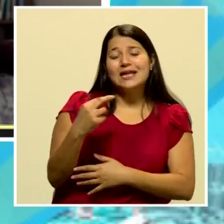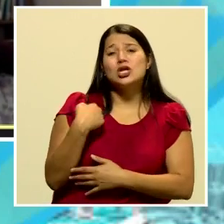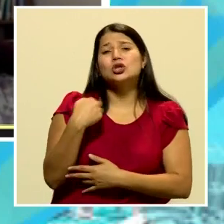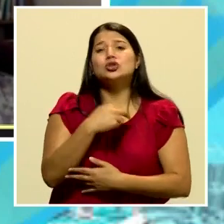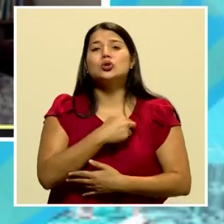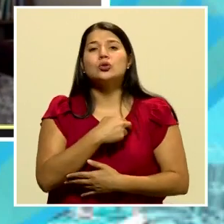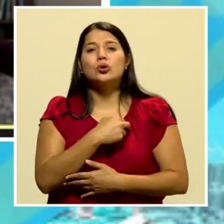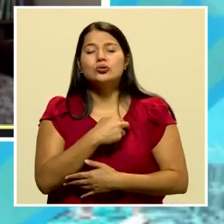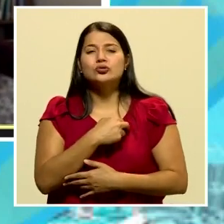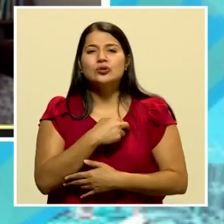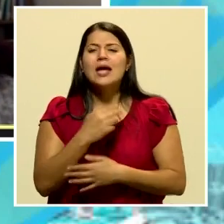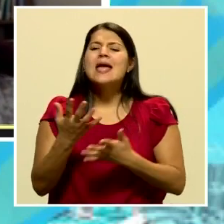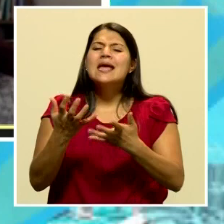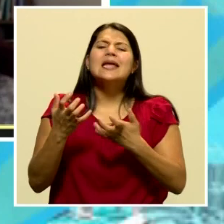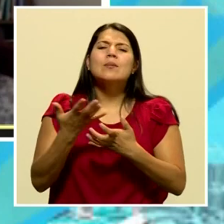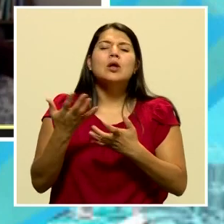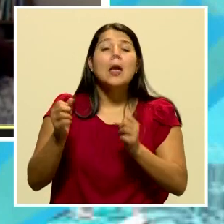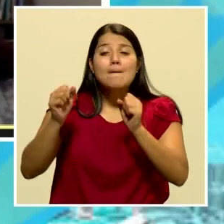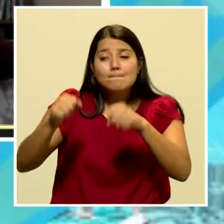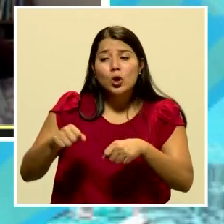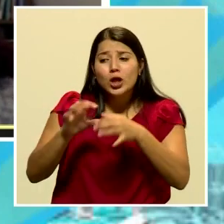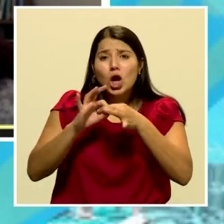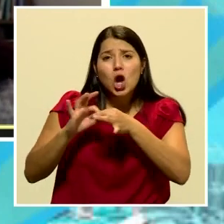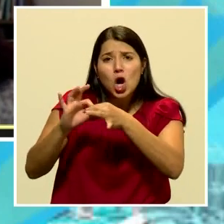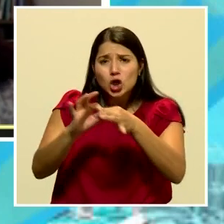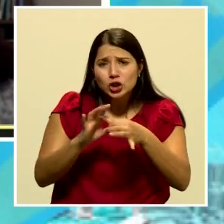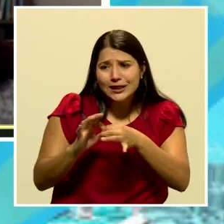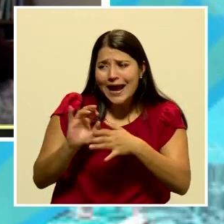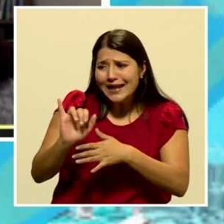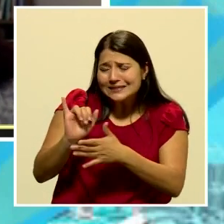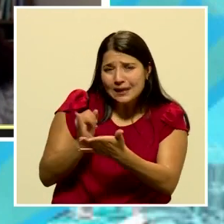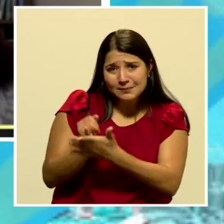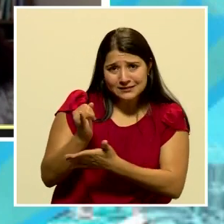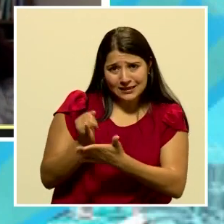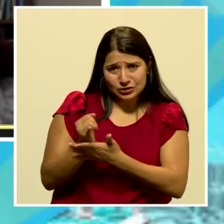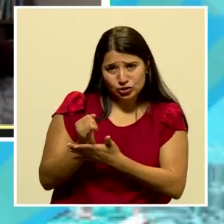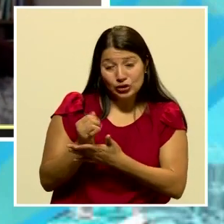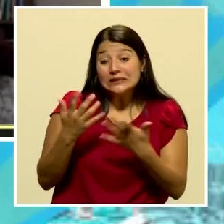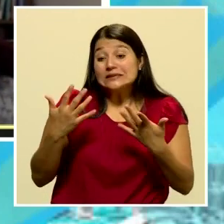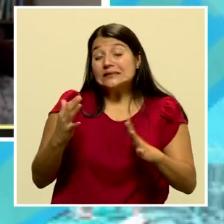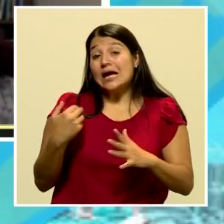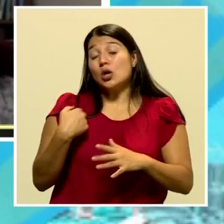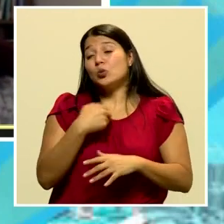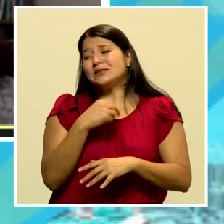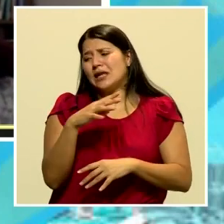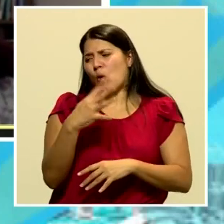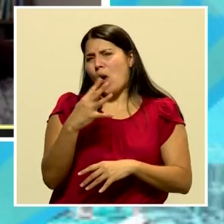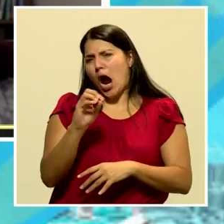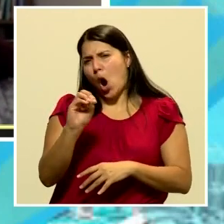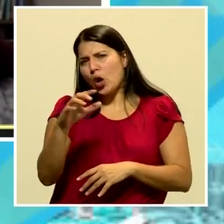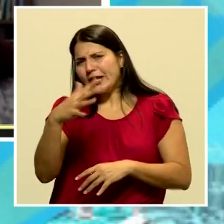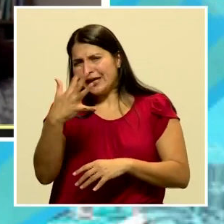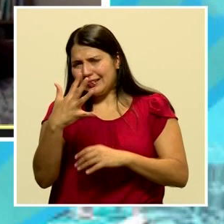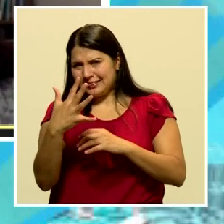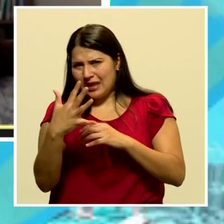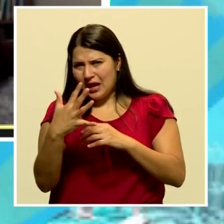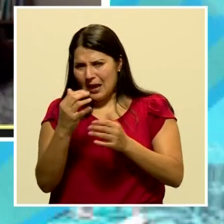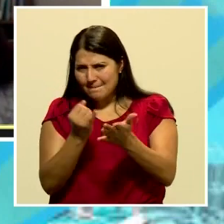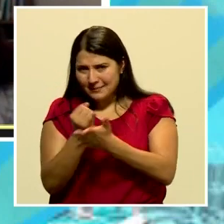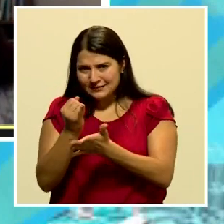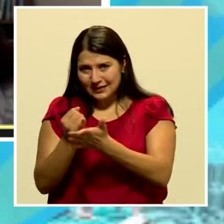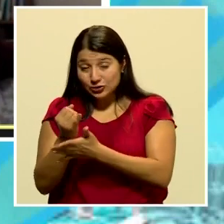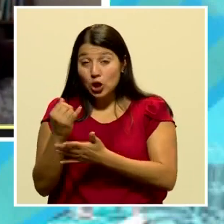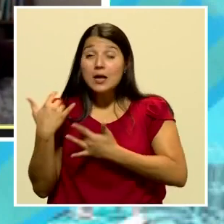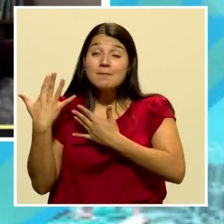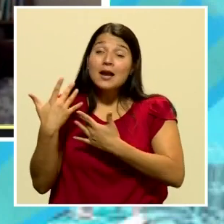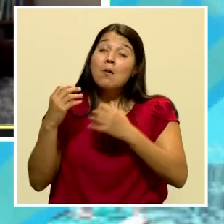es poder coordinar estas fuerzas investigativas. Ya esta es nuestra 4ª o 5ª investigación. Esperamos